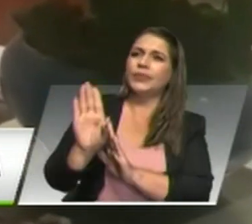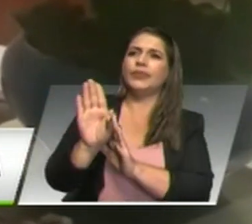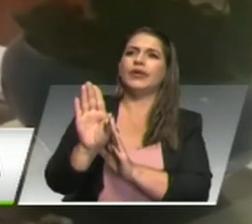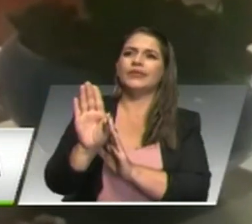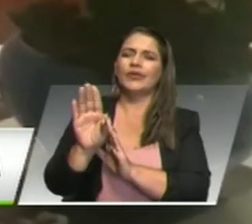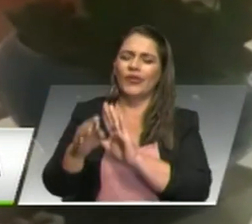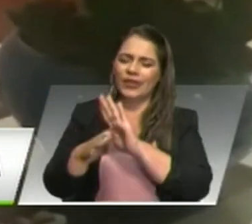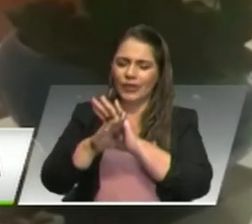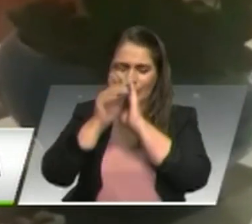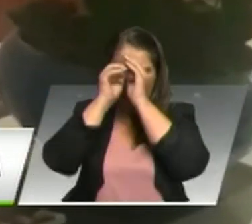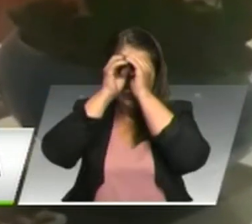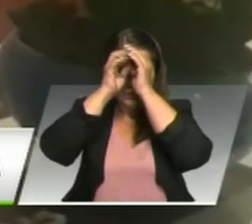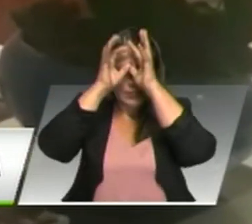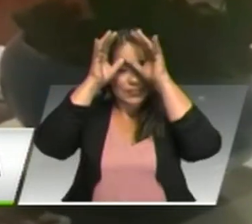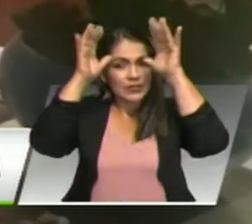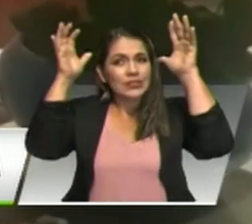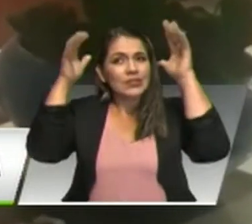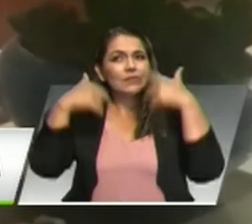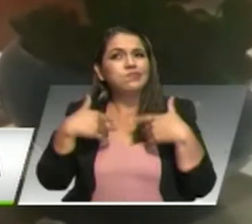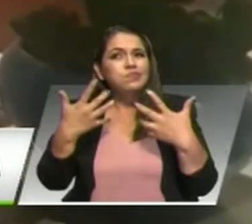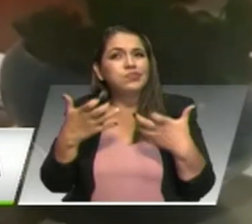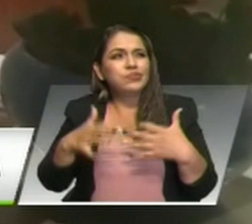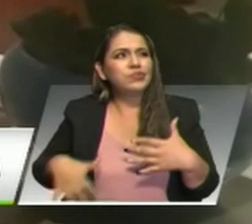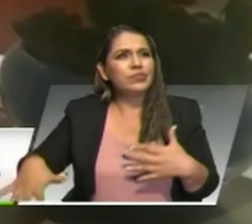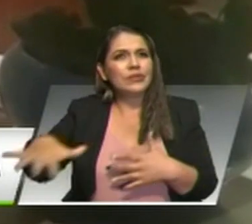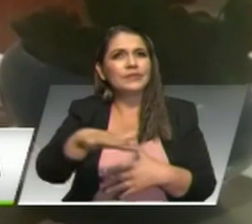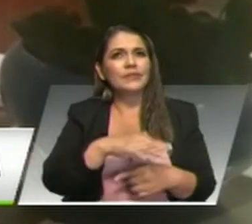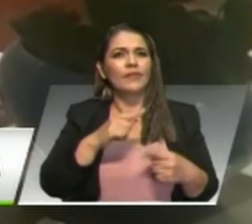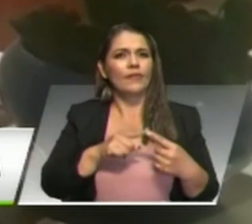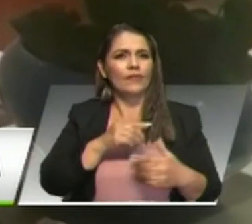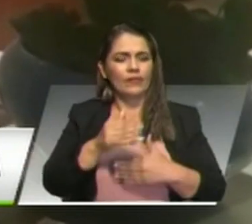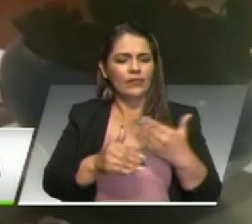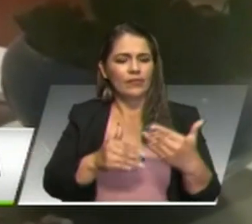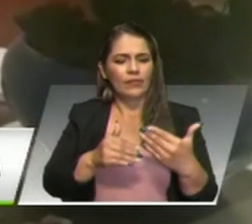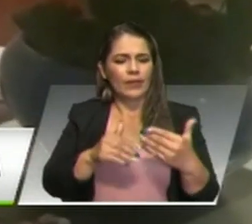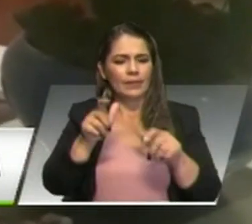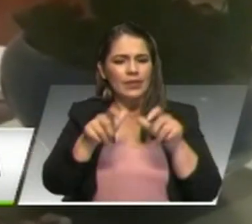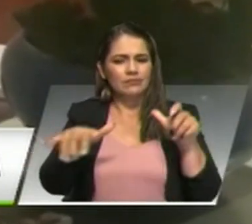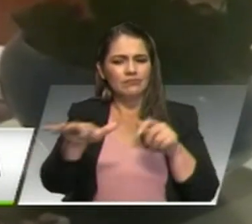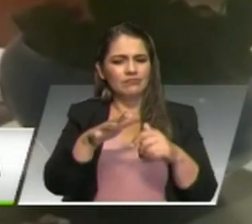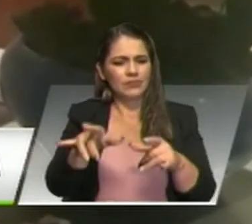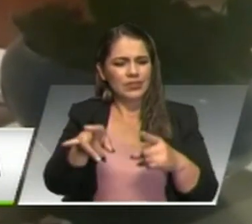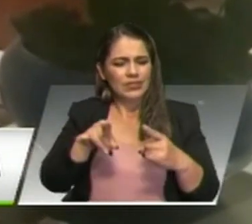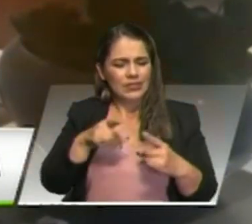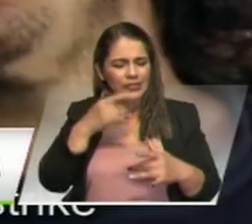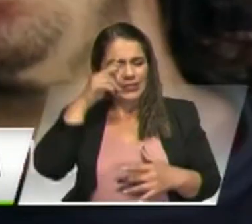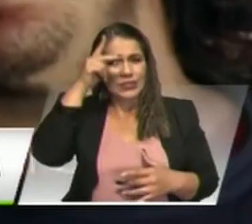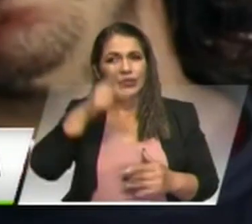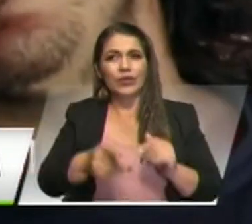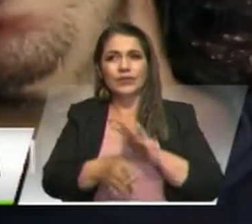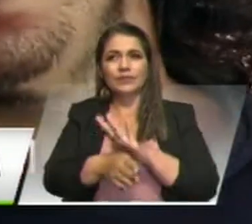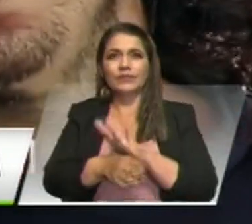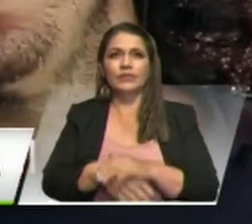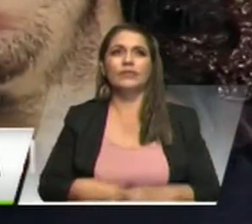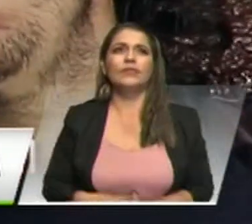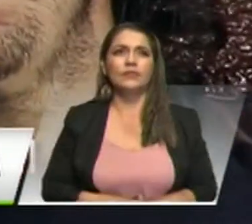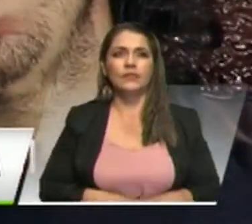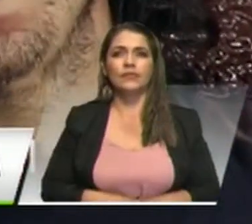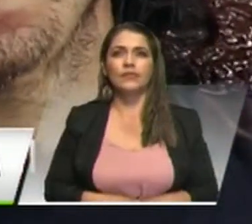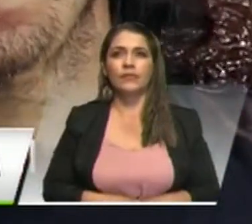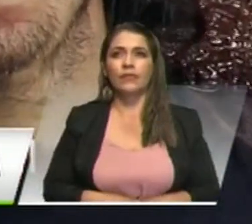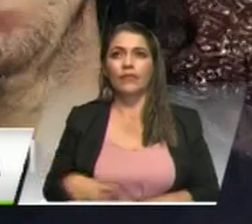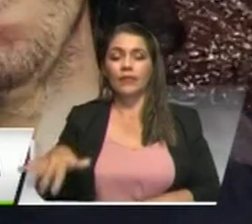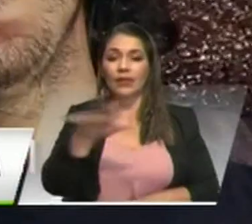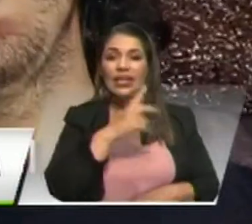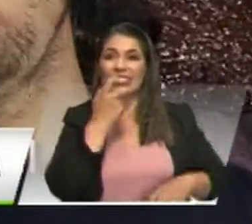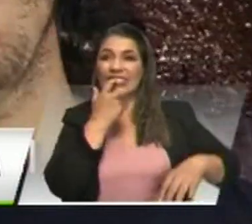seguir soñando, un impulso para seguir inspirando a las personas y seguir contando historias. El municipio minero